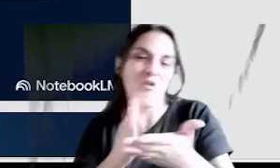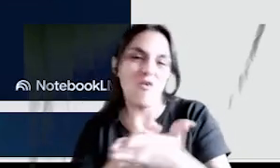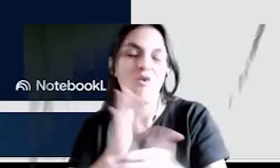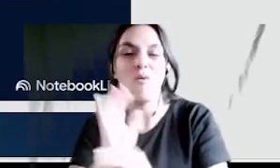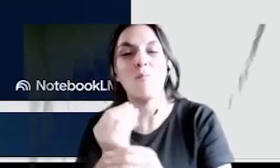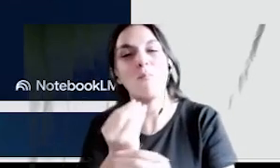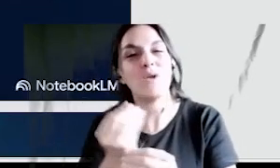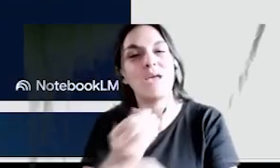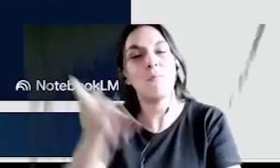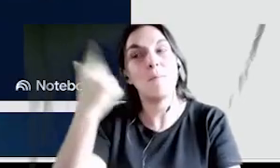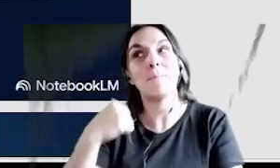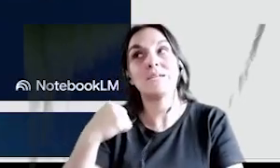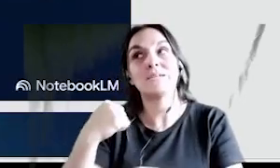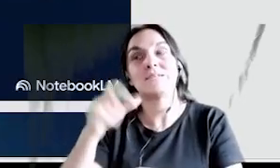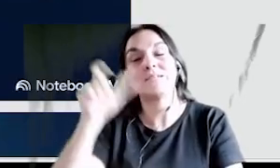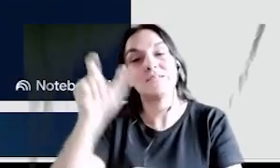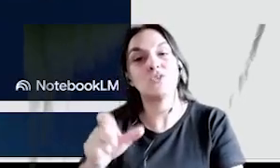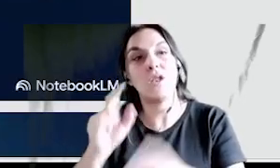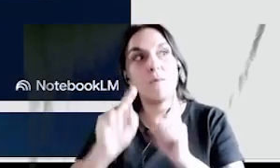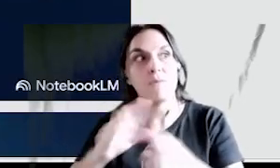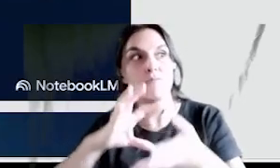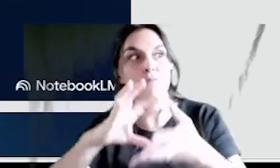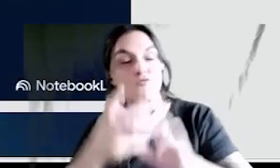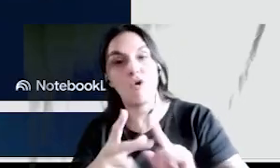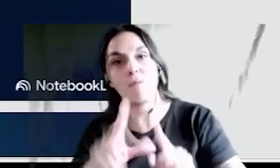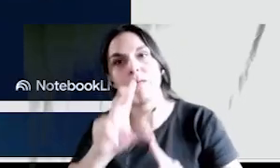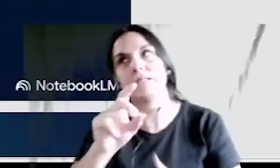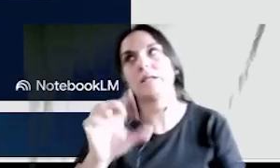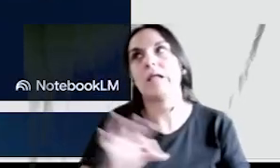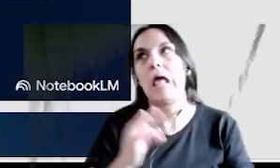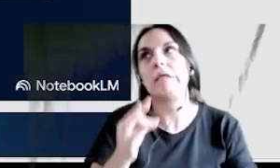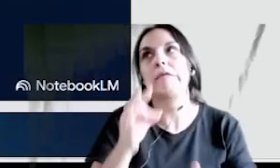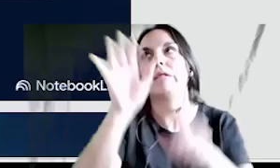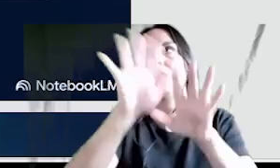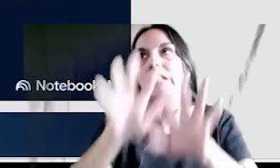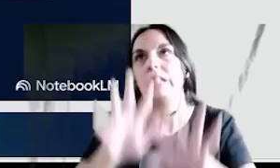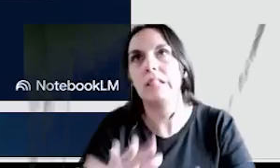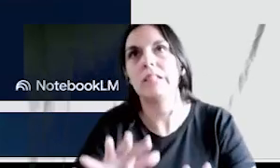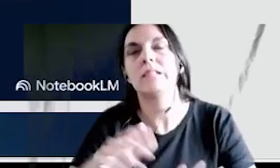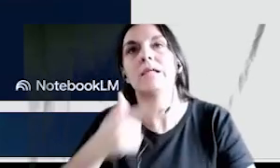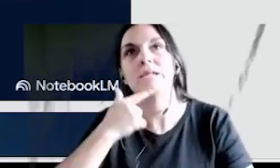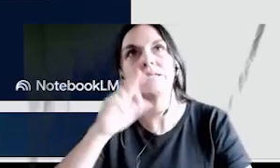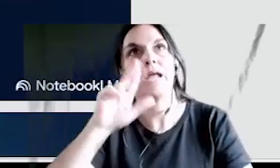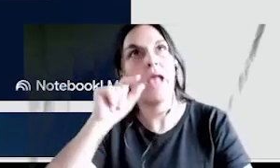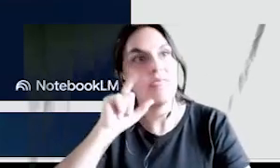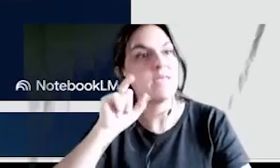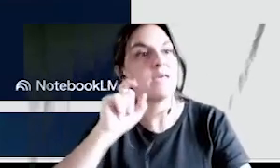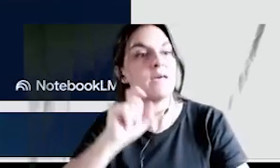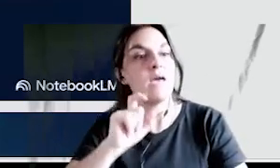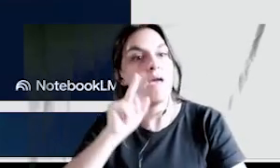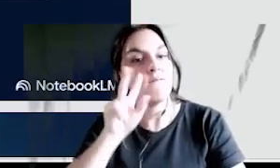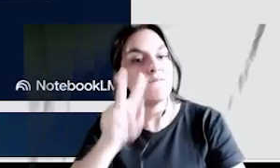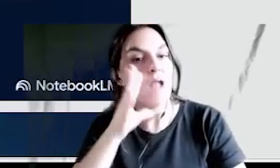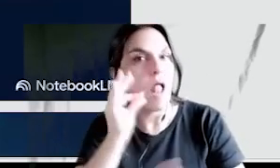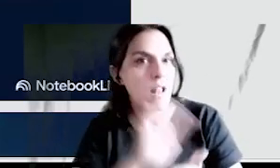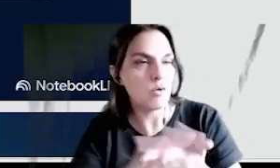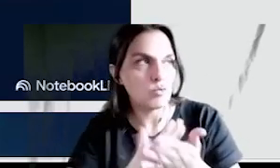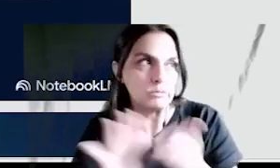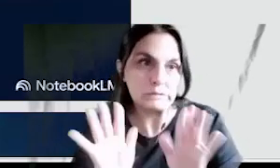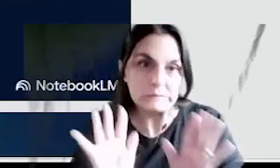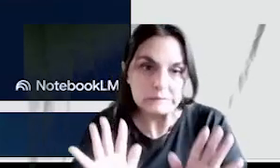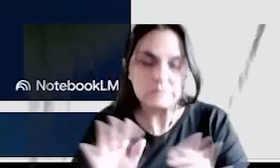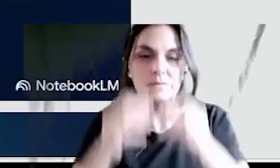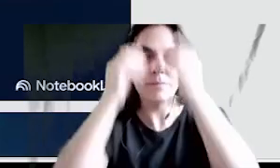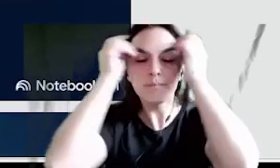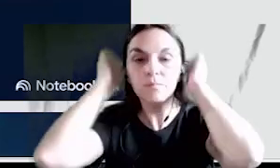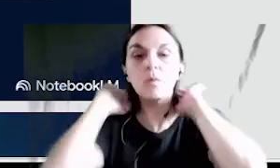venían haciendo el CIRADIG de la misma forma durante 30 años, tal vez se encuentran con estas novedades. Teníamos, por